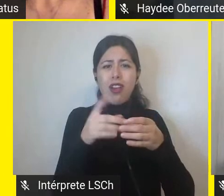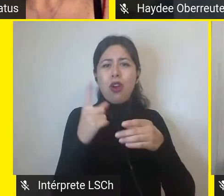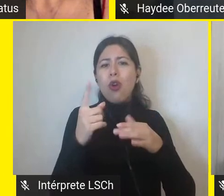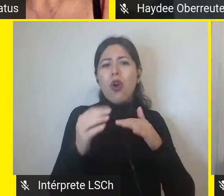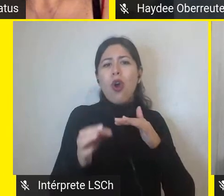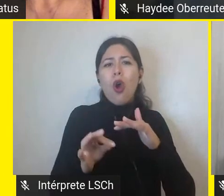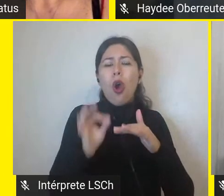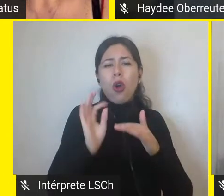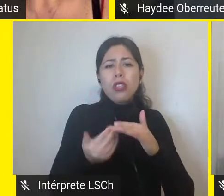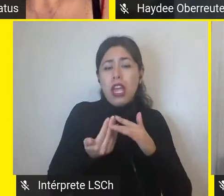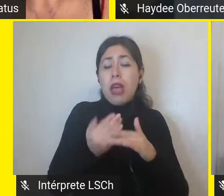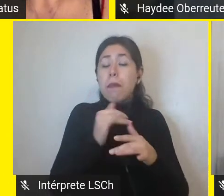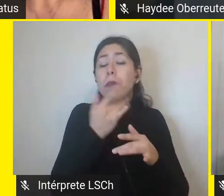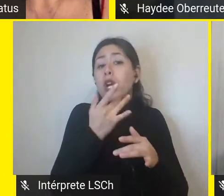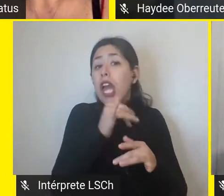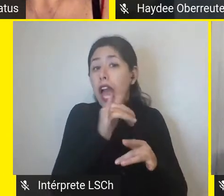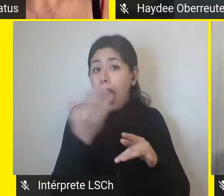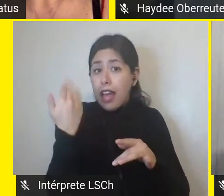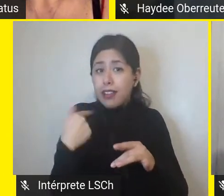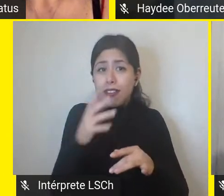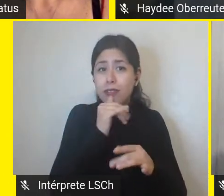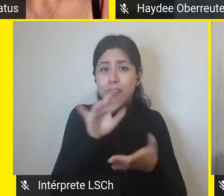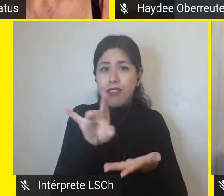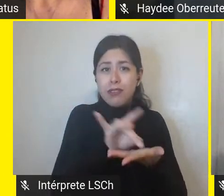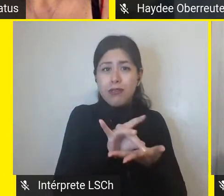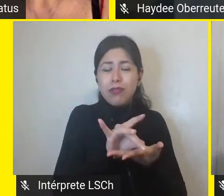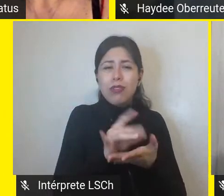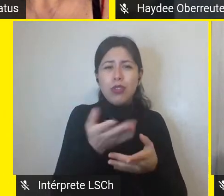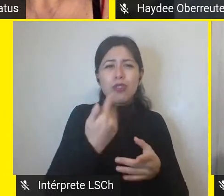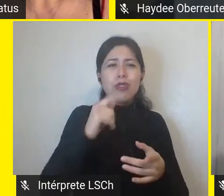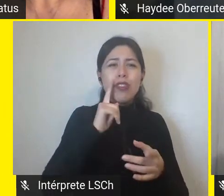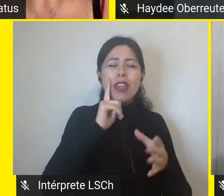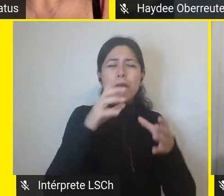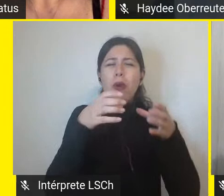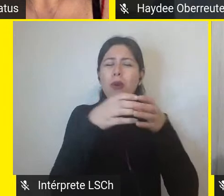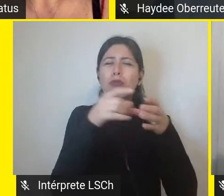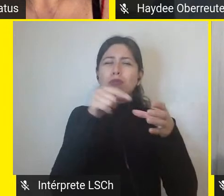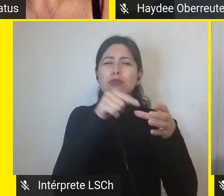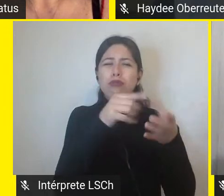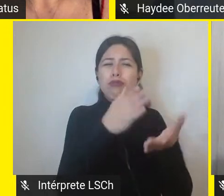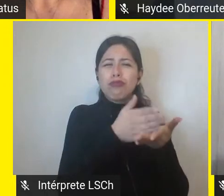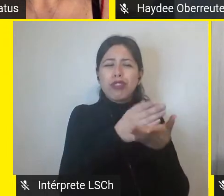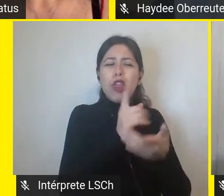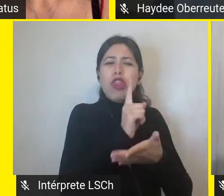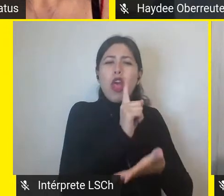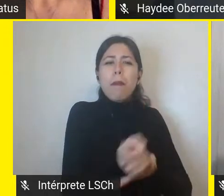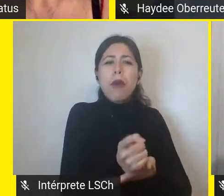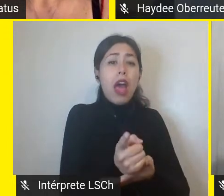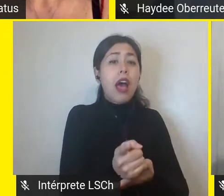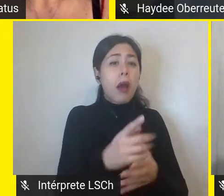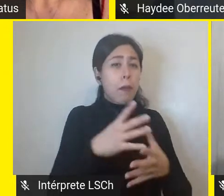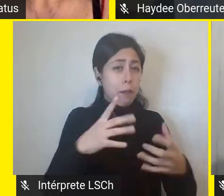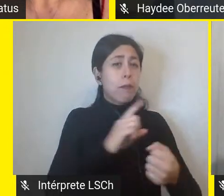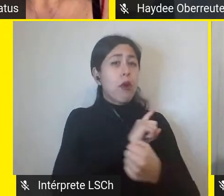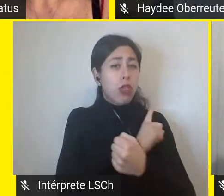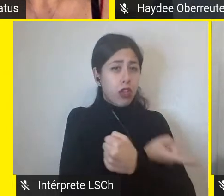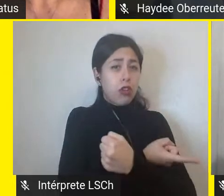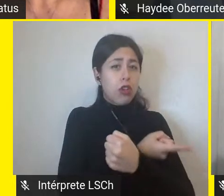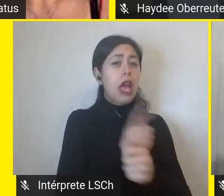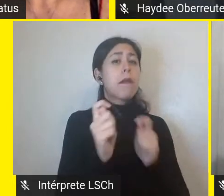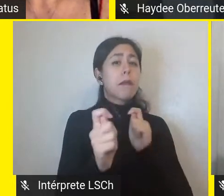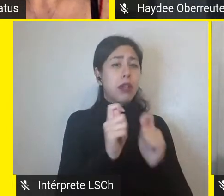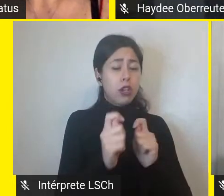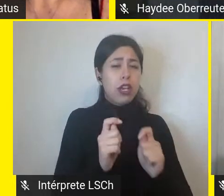invitaban. Tenemos una clase dominante poderosa y muy peligrosa, y sigue siendo poderosa